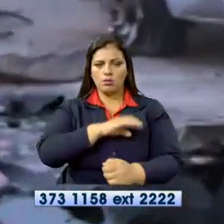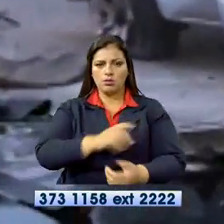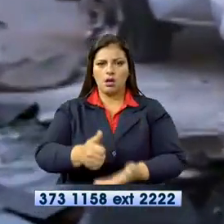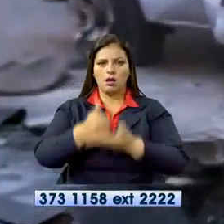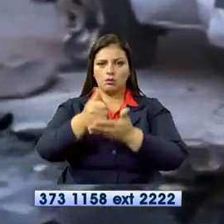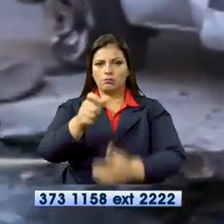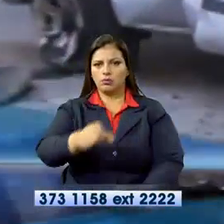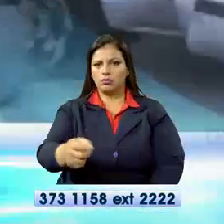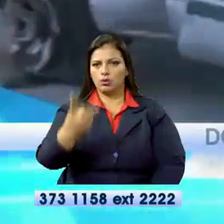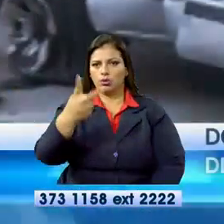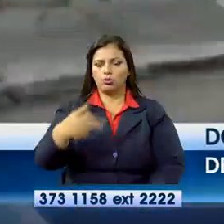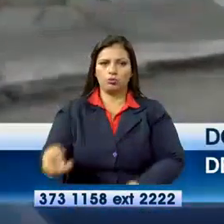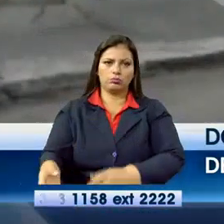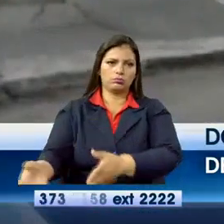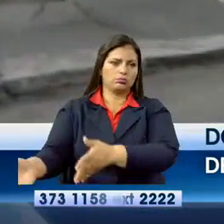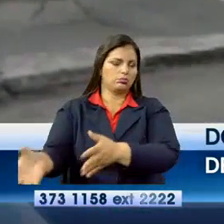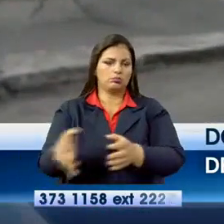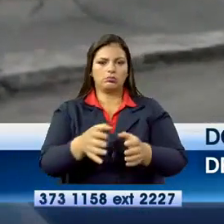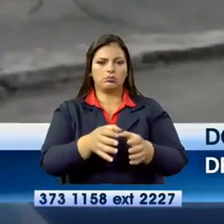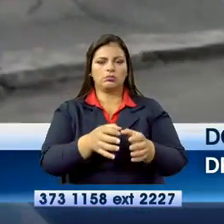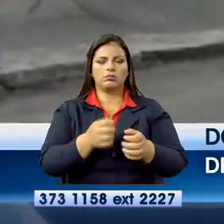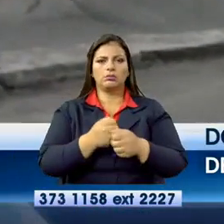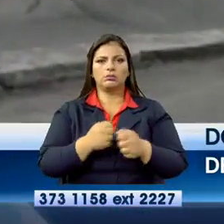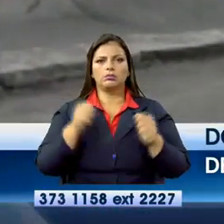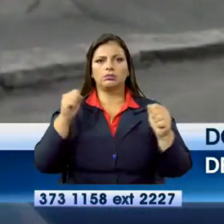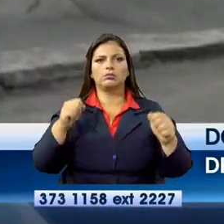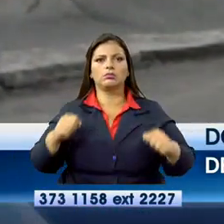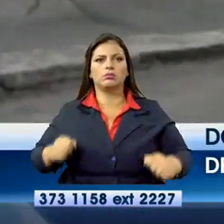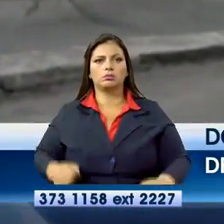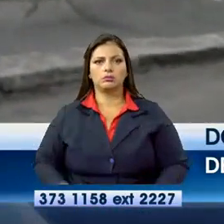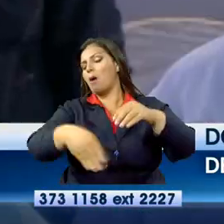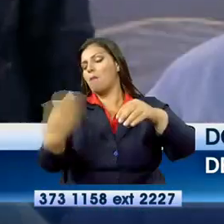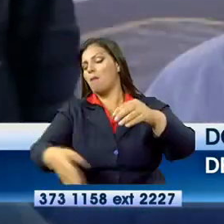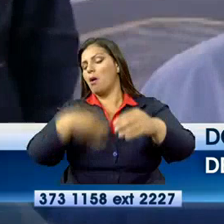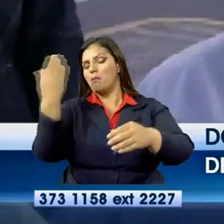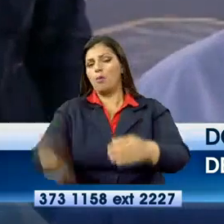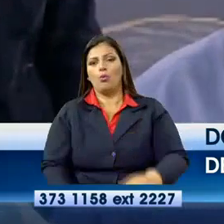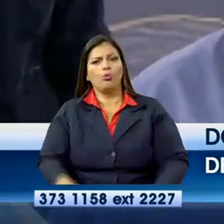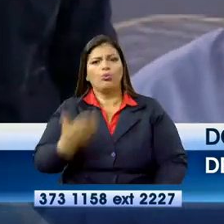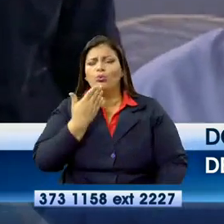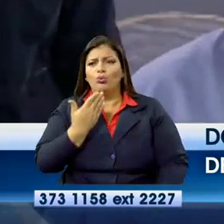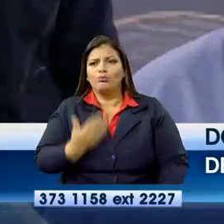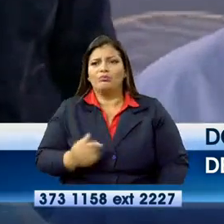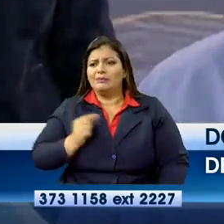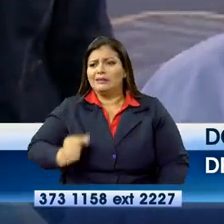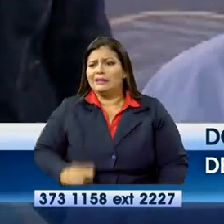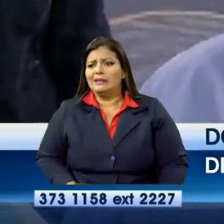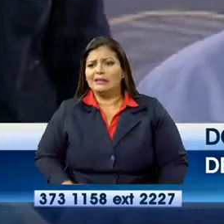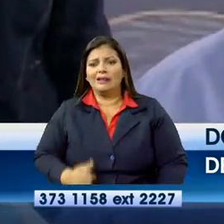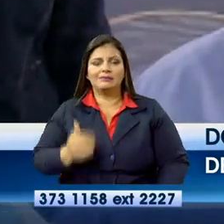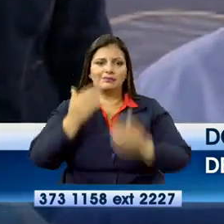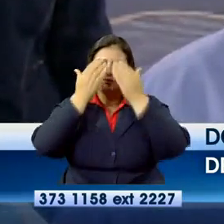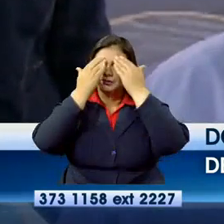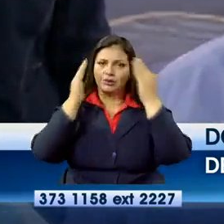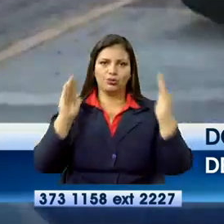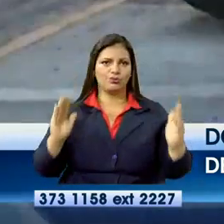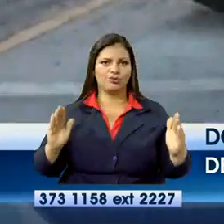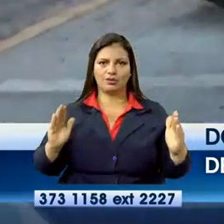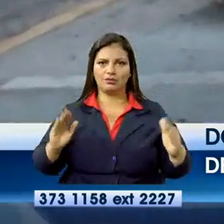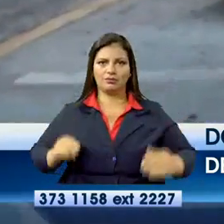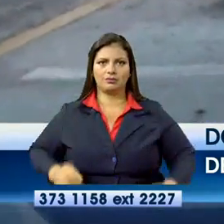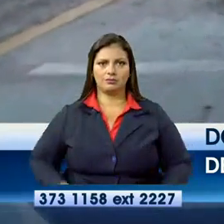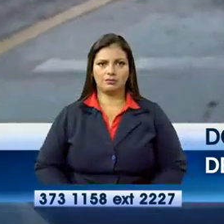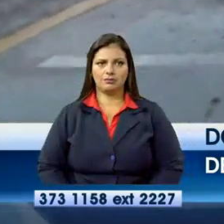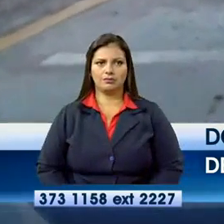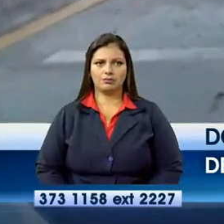ahí dentro del interior. De carril de circulación con estrellamiento y volcado. Parece que ahí está una señal en el costado del vehículo.